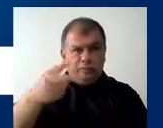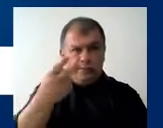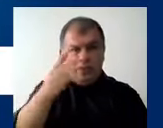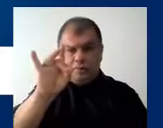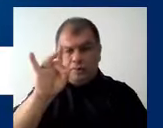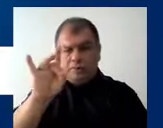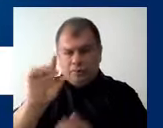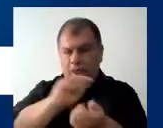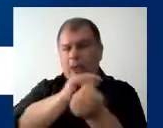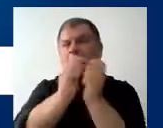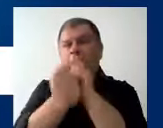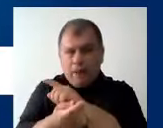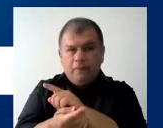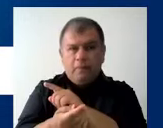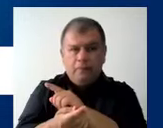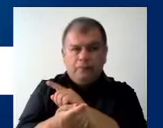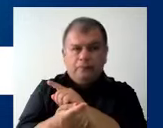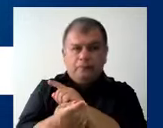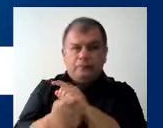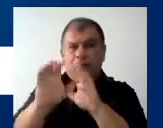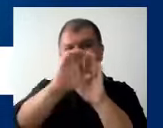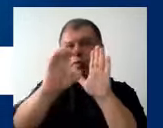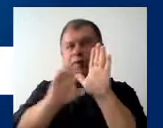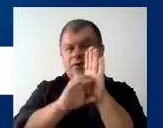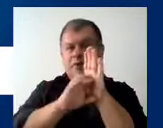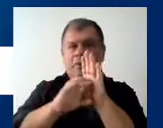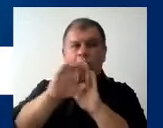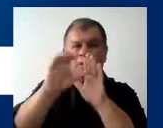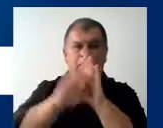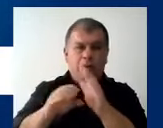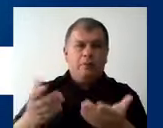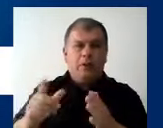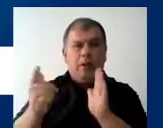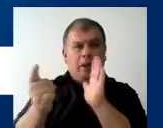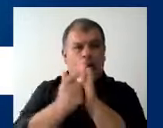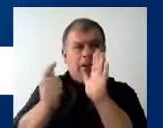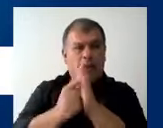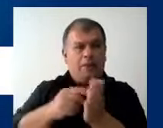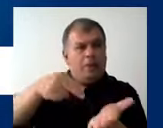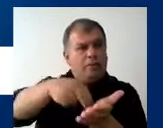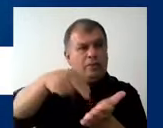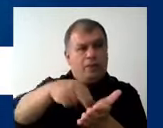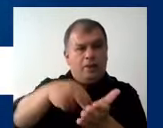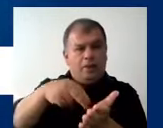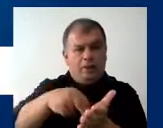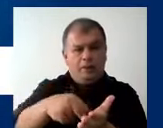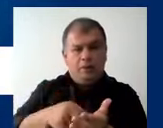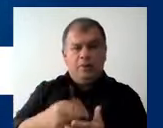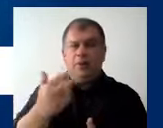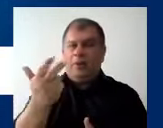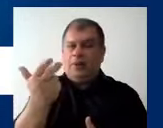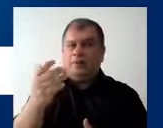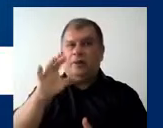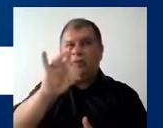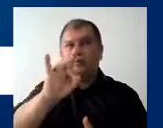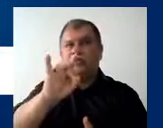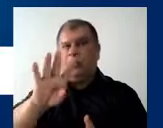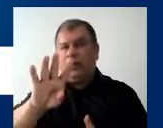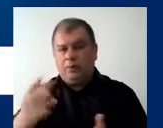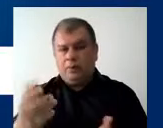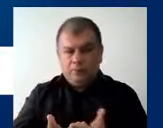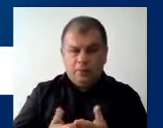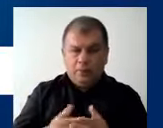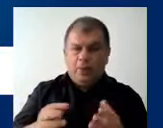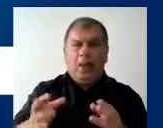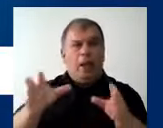se cambió el Código Civil, el Código Procesal Civil, la Ley de Notariado, con un decreto legislativo 1384, en el cual